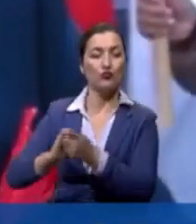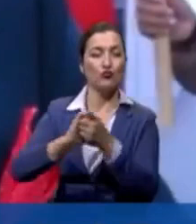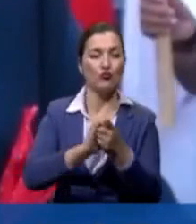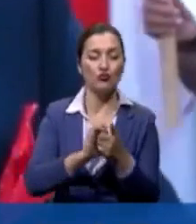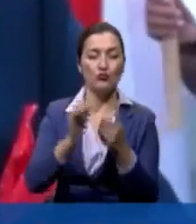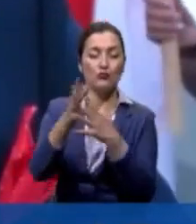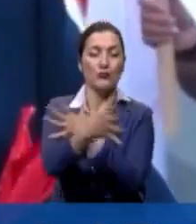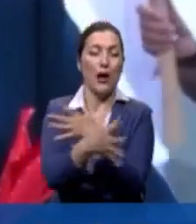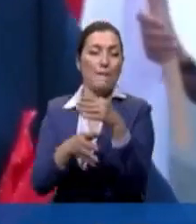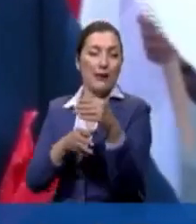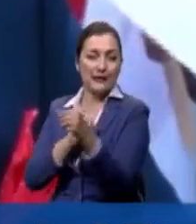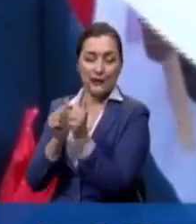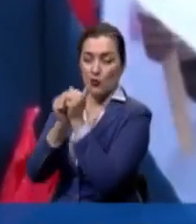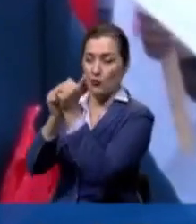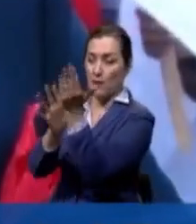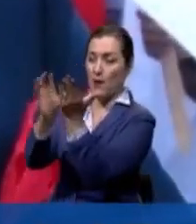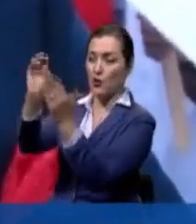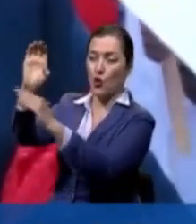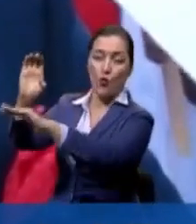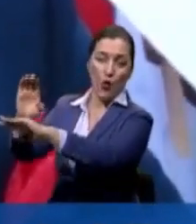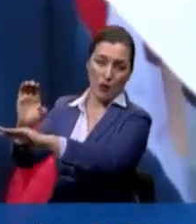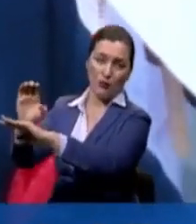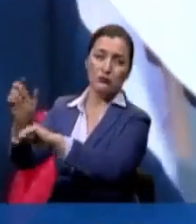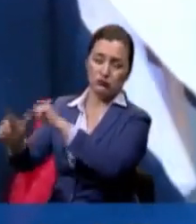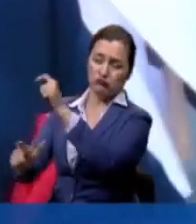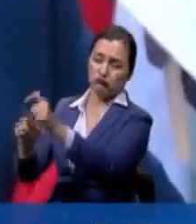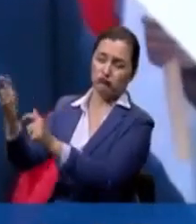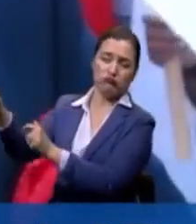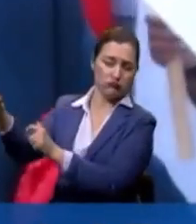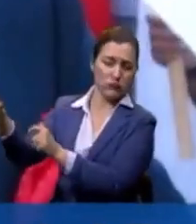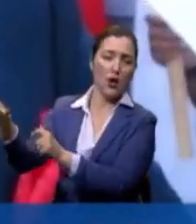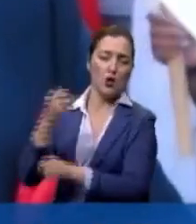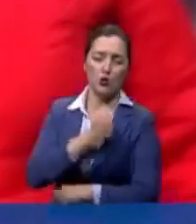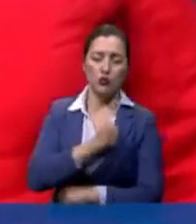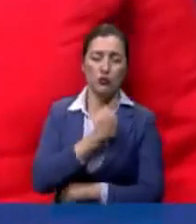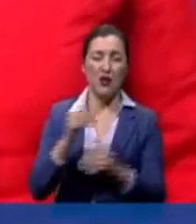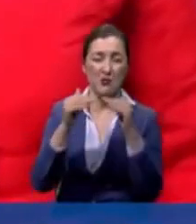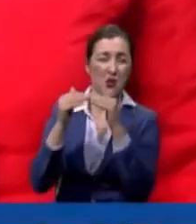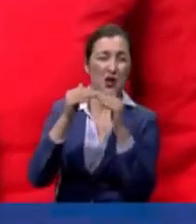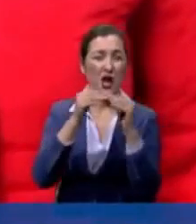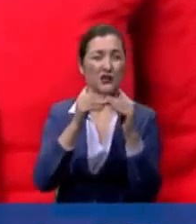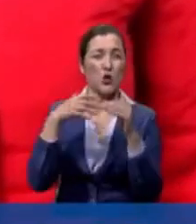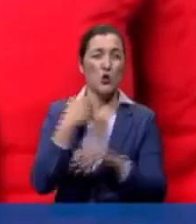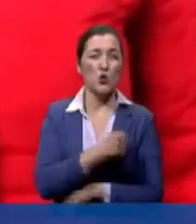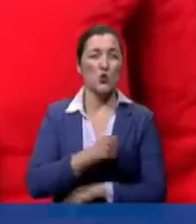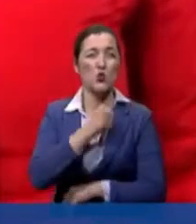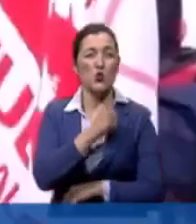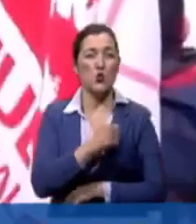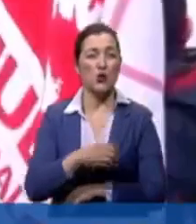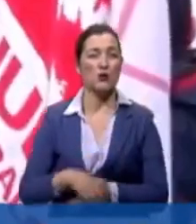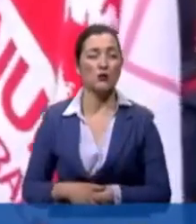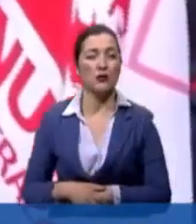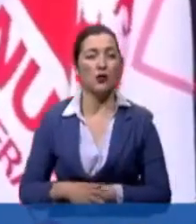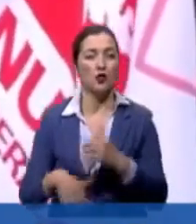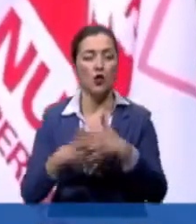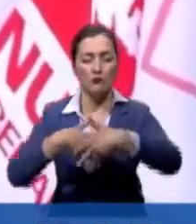y vecinos del hermano país del Ecuador por los hechos recientes que enlutan la democracia. Sus militantes se reunieron en el